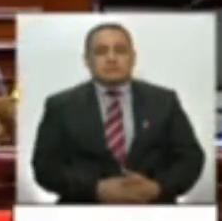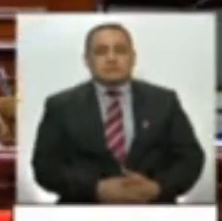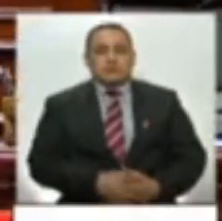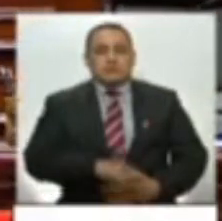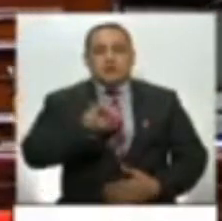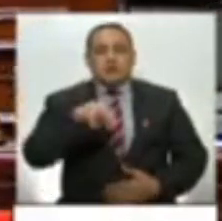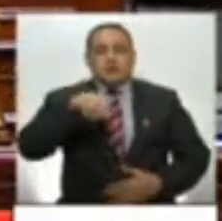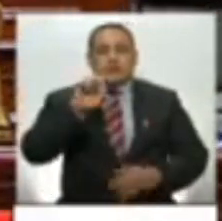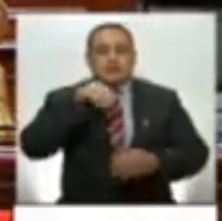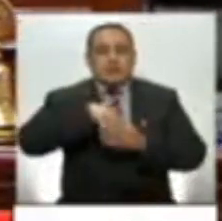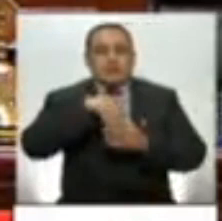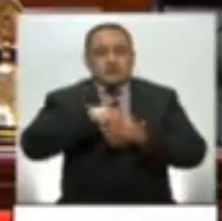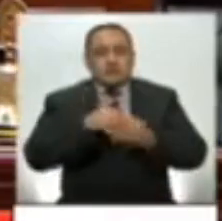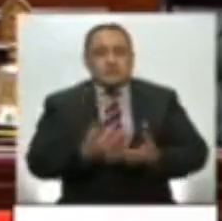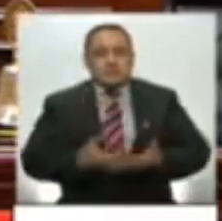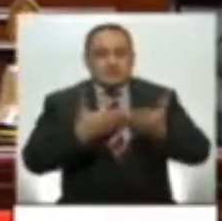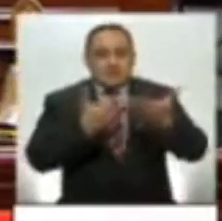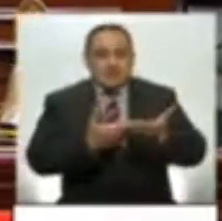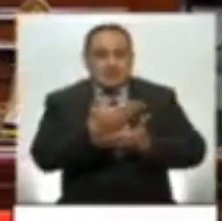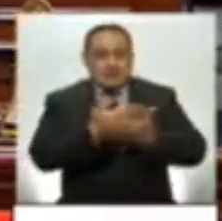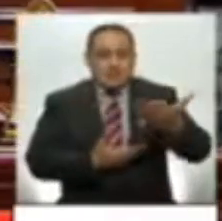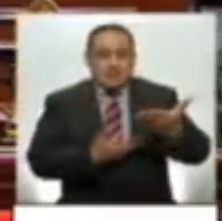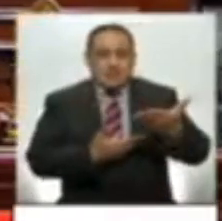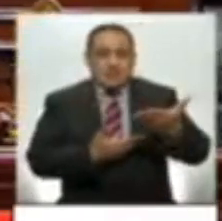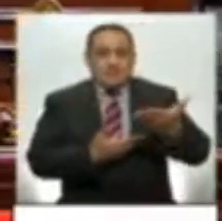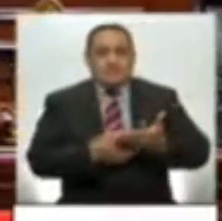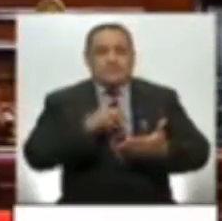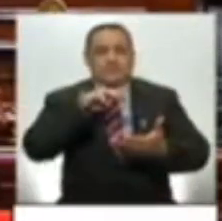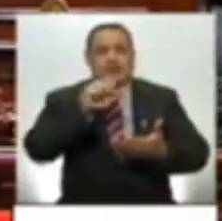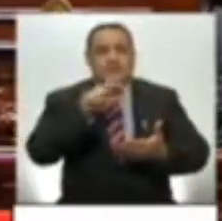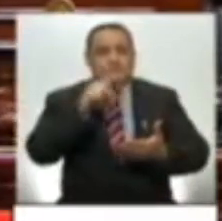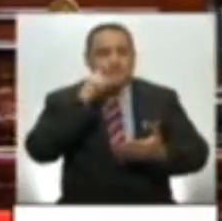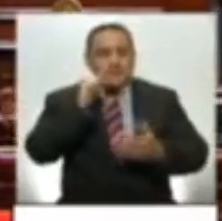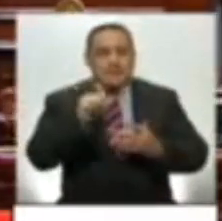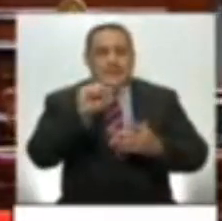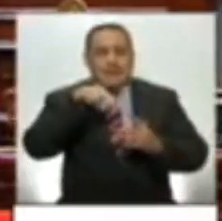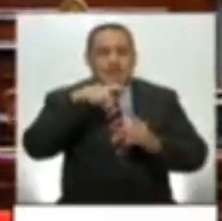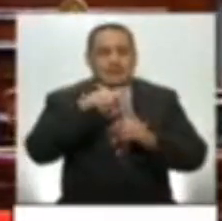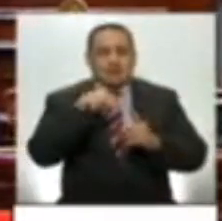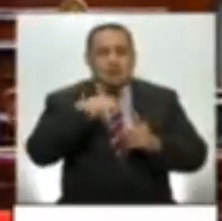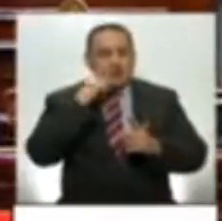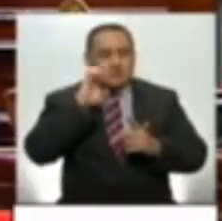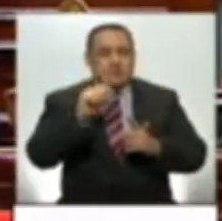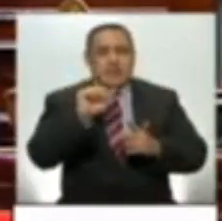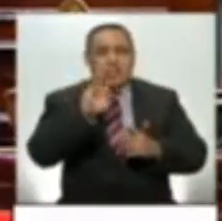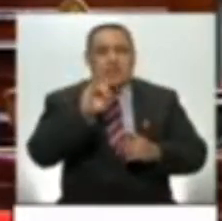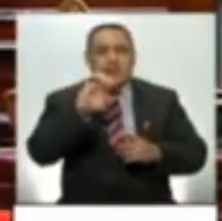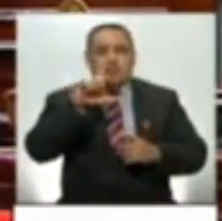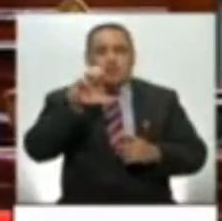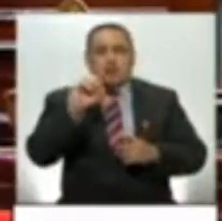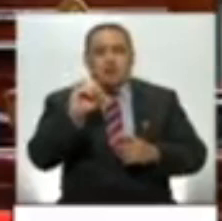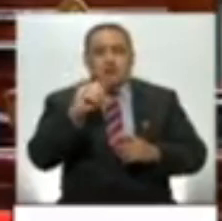Jurado Nacional de Elecciones, credencial otorgada a María Antonieta Agüero Gutiérrez, DNI